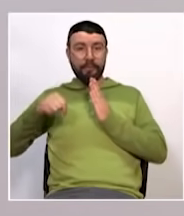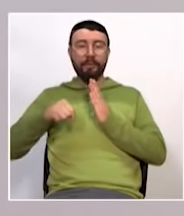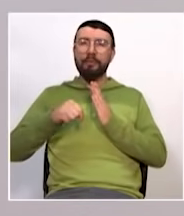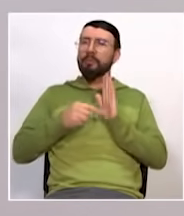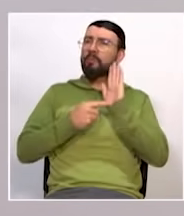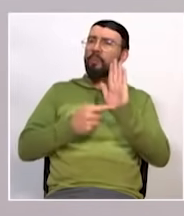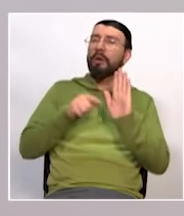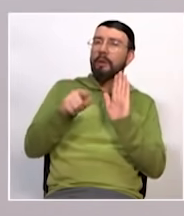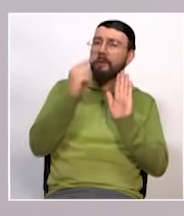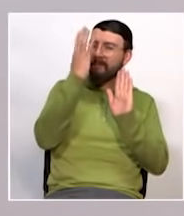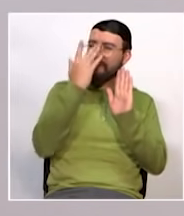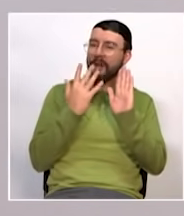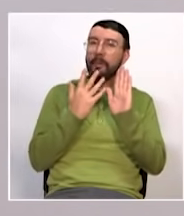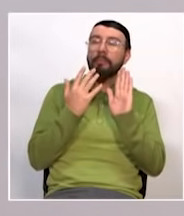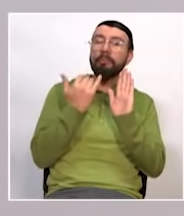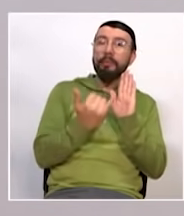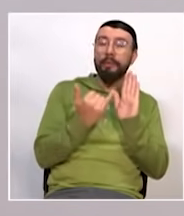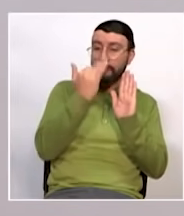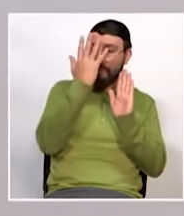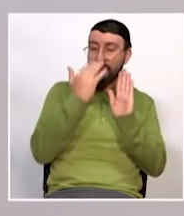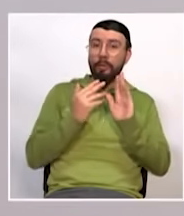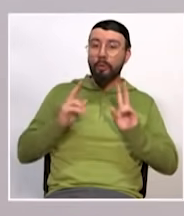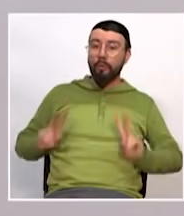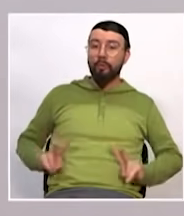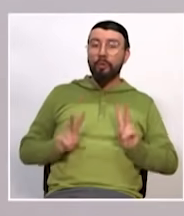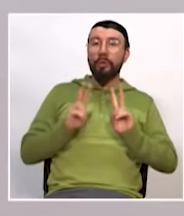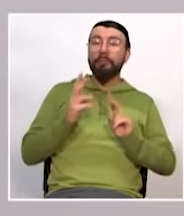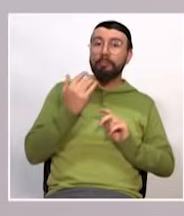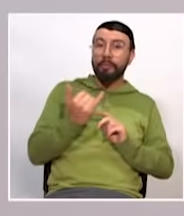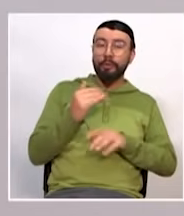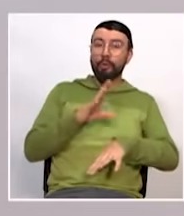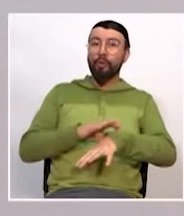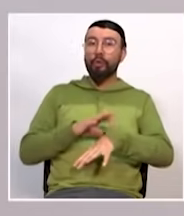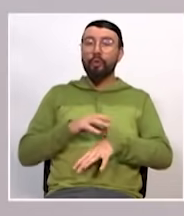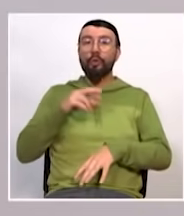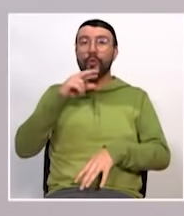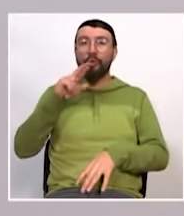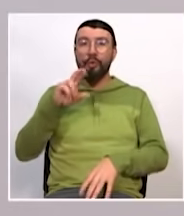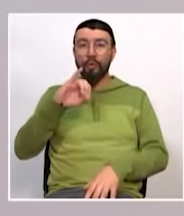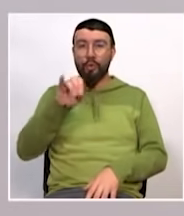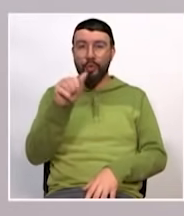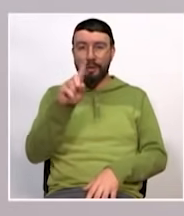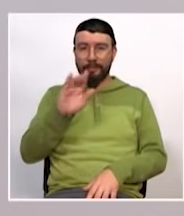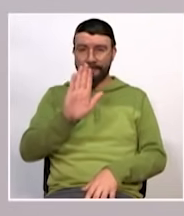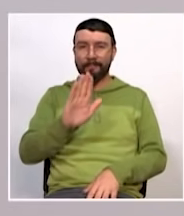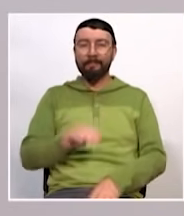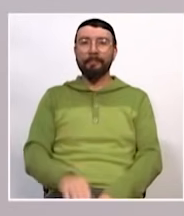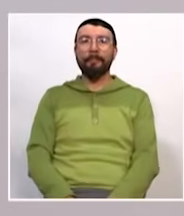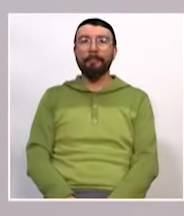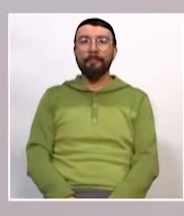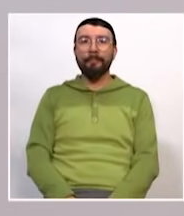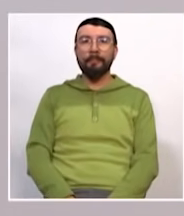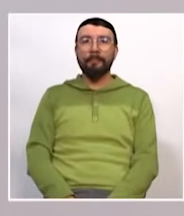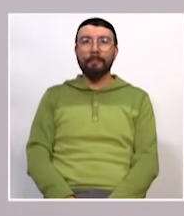de facebook ex facebook lite la cuenta doctor rojas y las preguntas por ahí ya volvemos